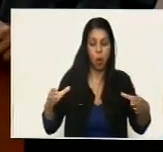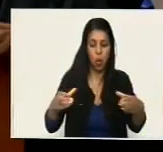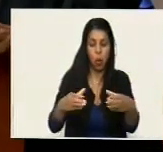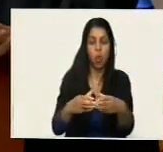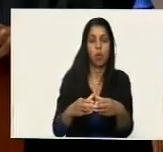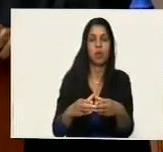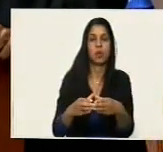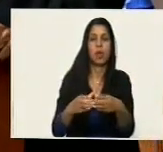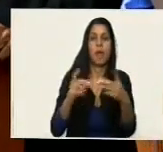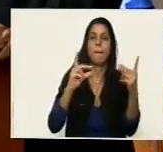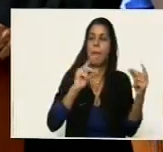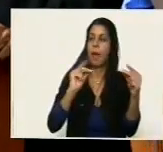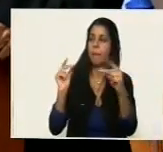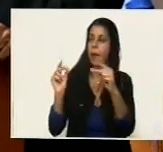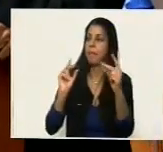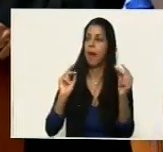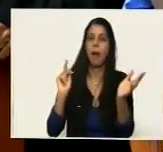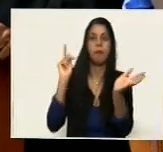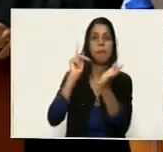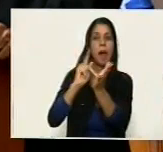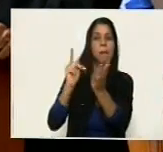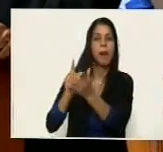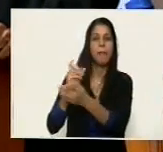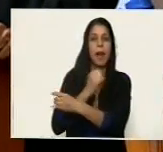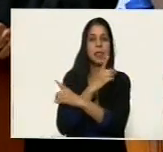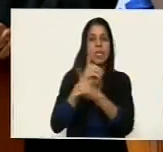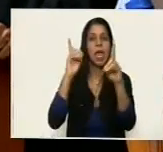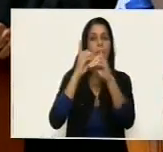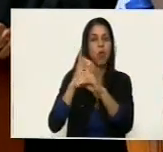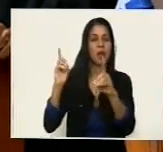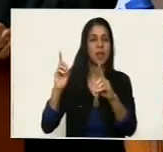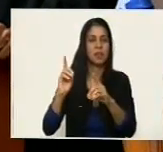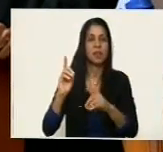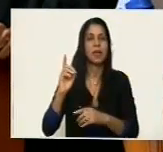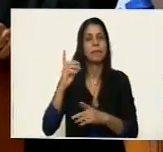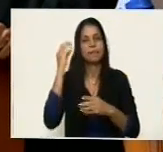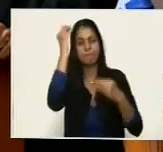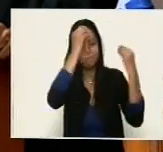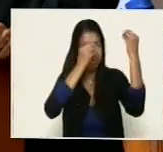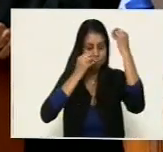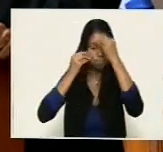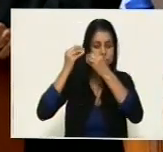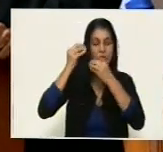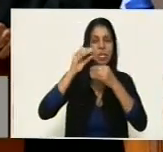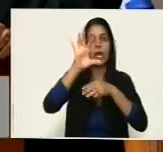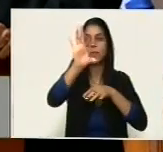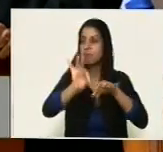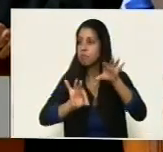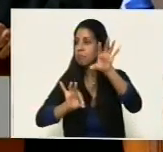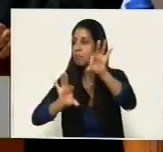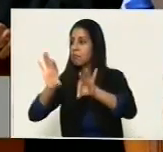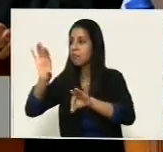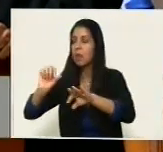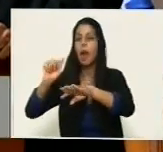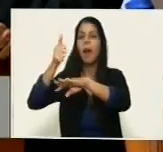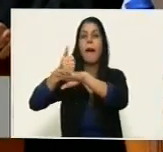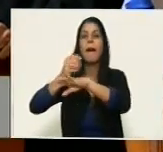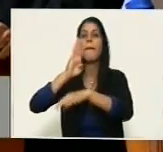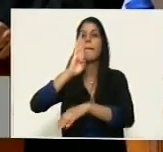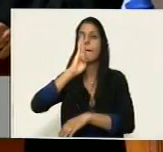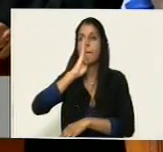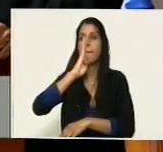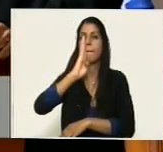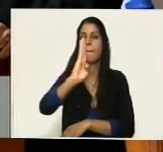participación democrática para postular a estas vacantes que nos solicita cubrir el